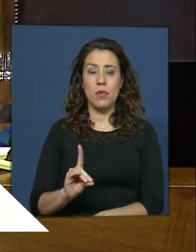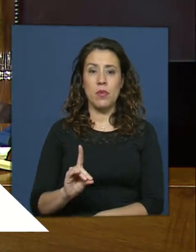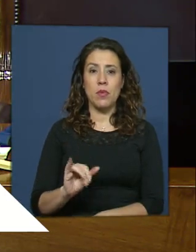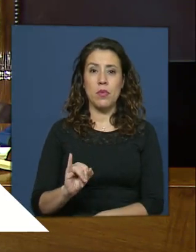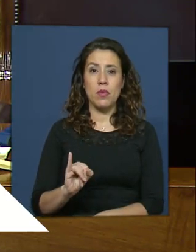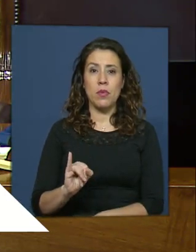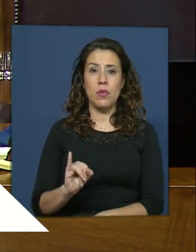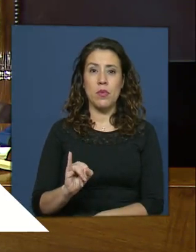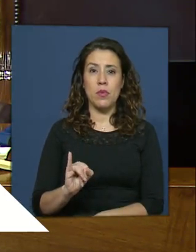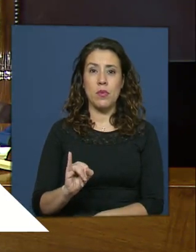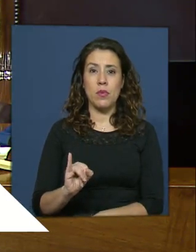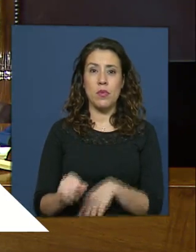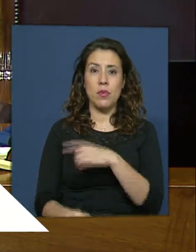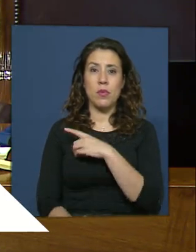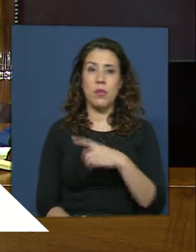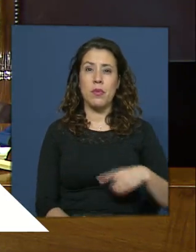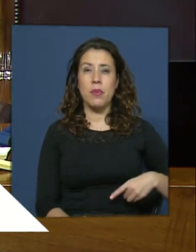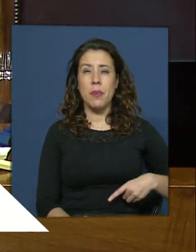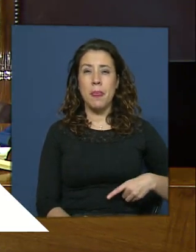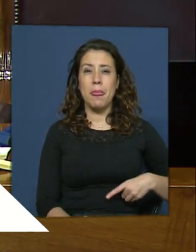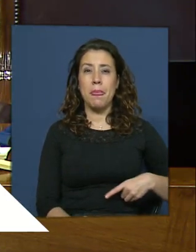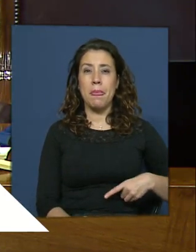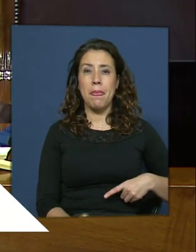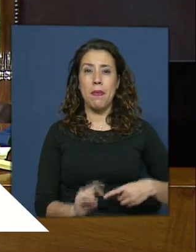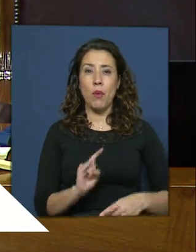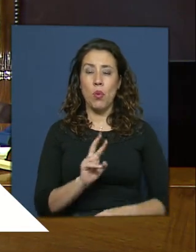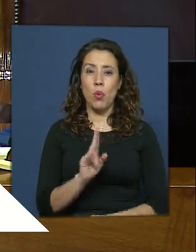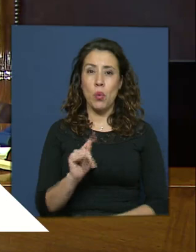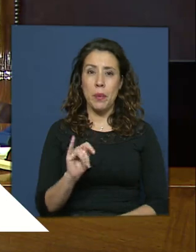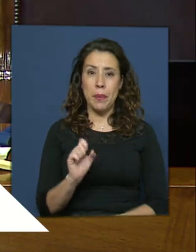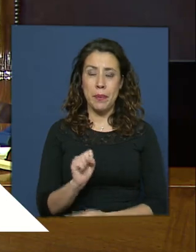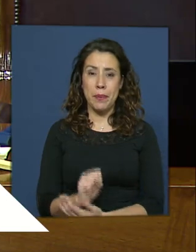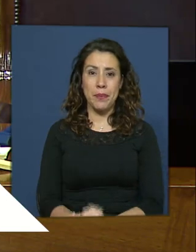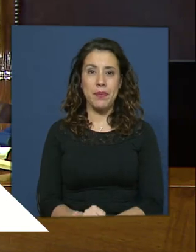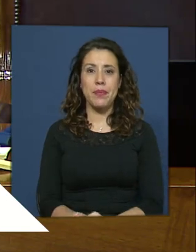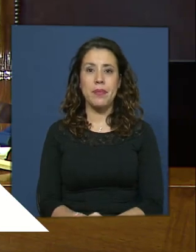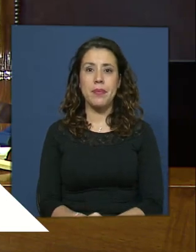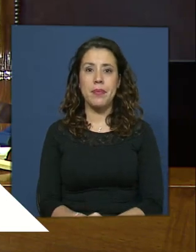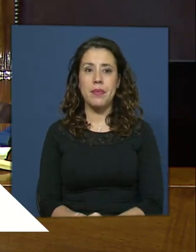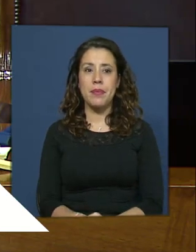Independiente, diputado Ignacio Urrutia.